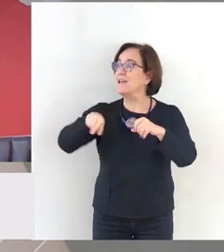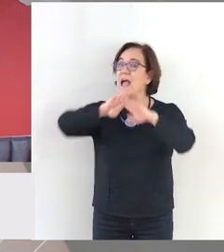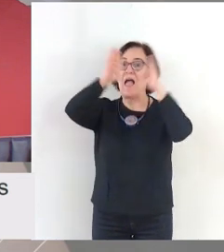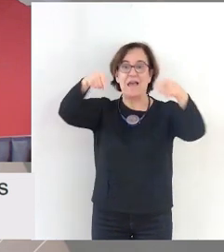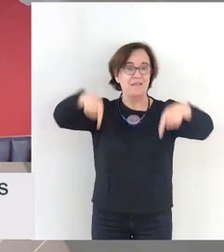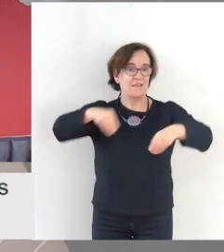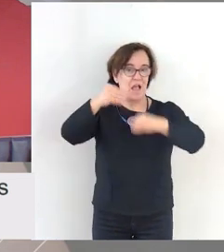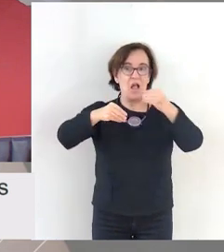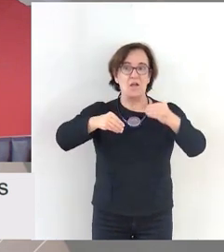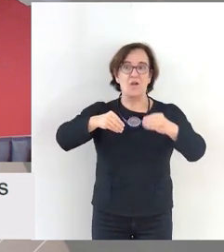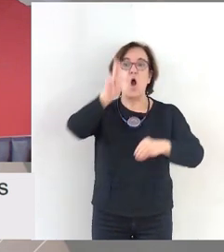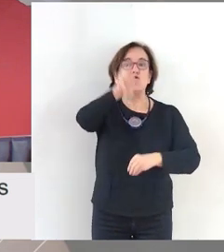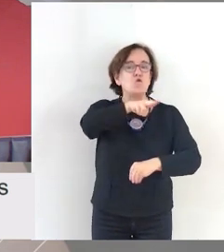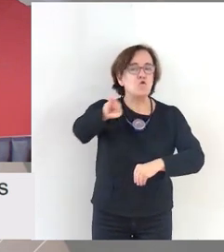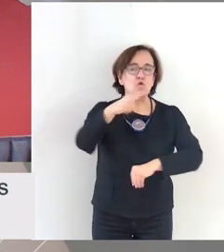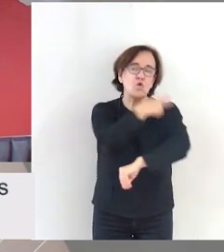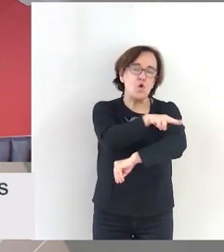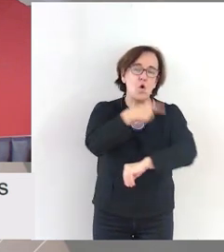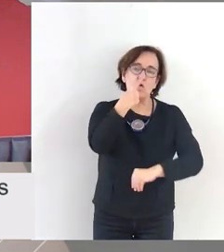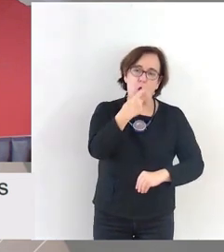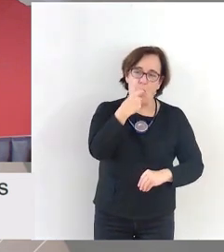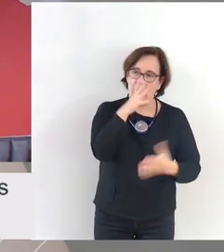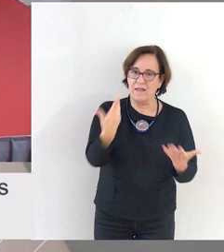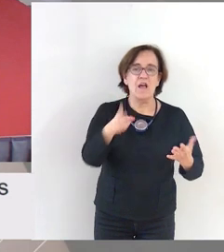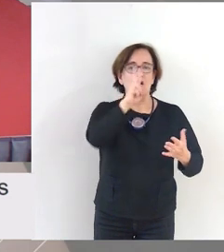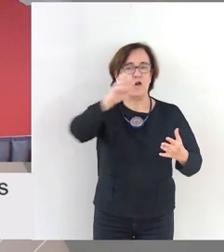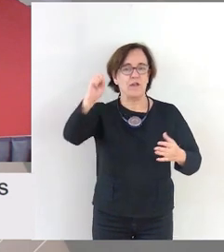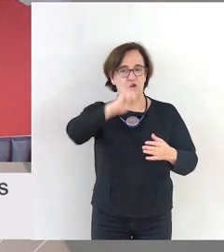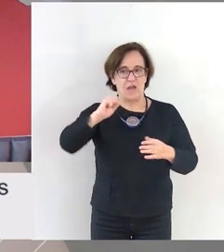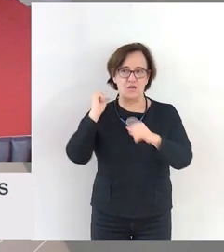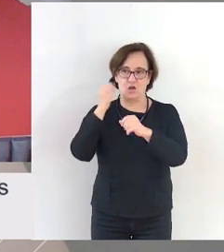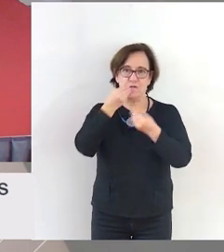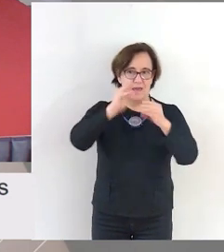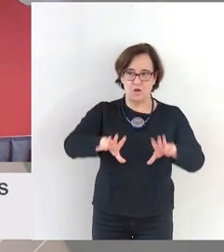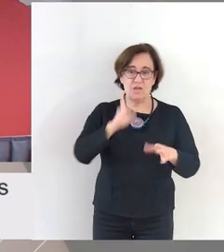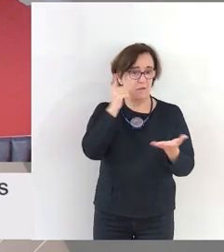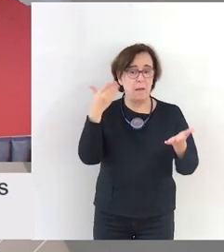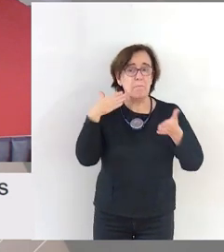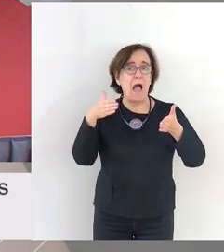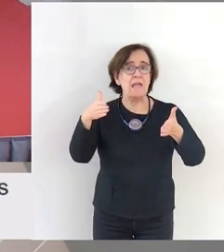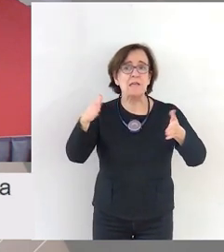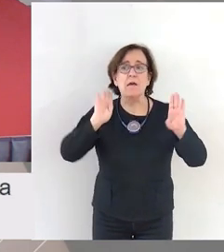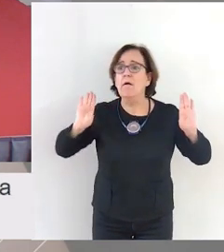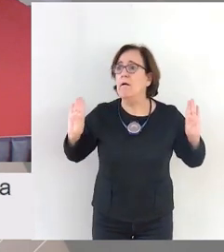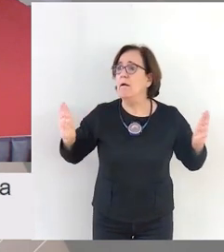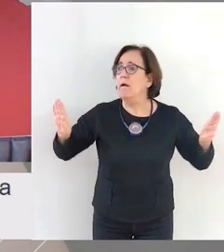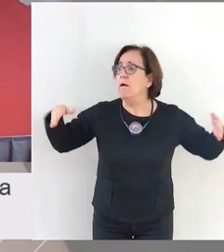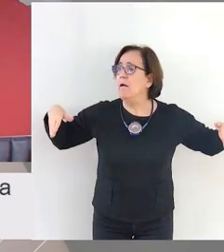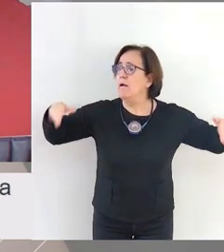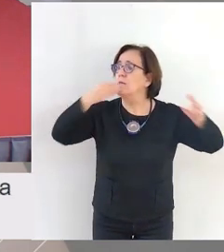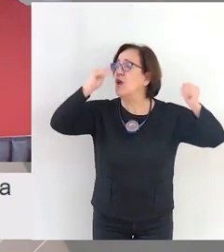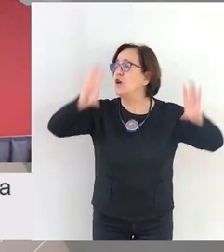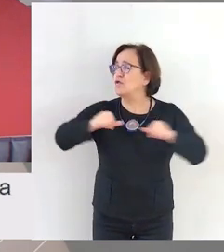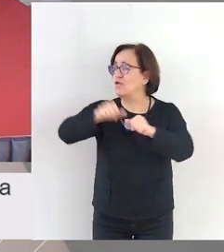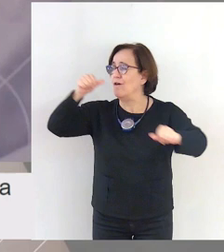eh Cruz Roja y la fundación por supuesto con más de 200 años de historia no hay nada más que ir por el pasillito para darse cuenta de Cuánta historia